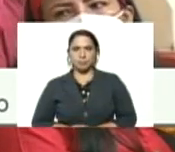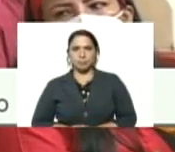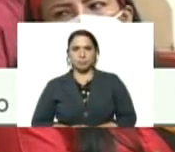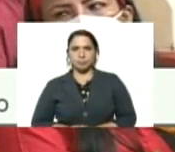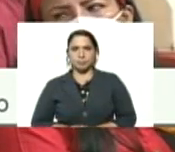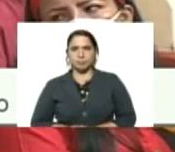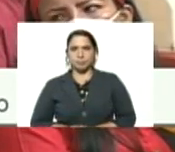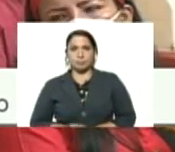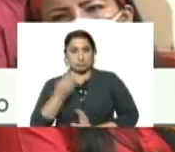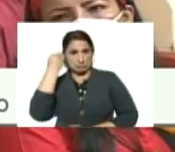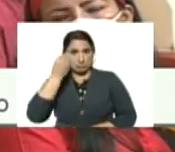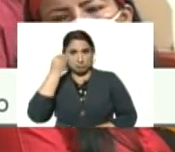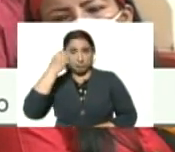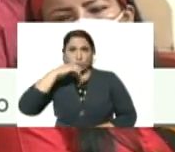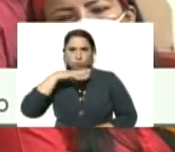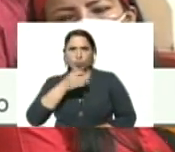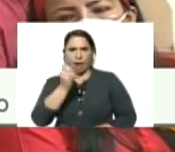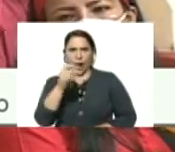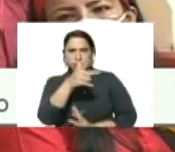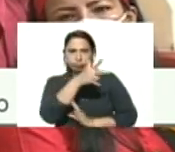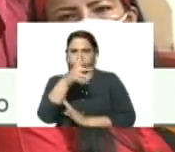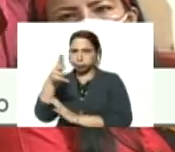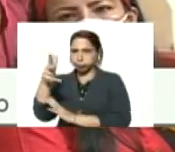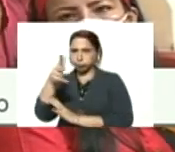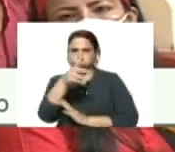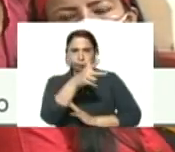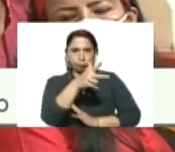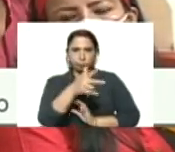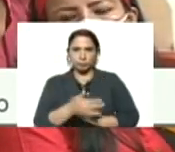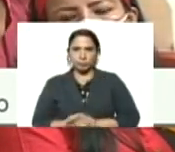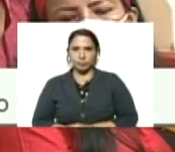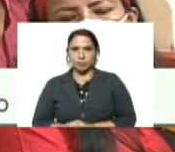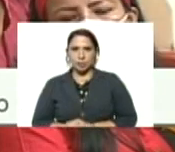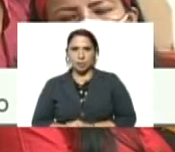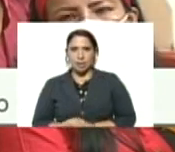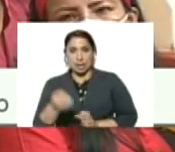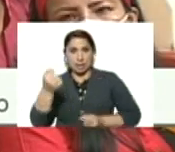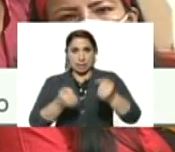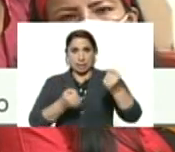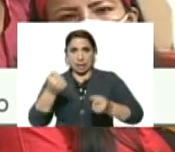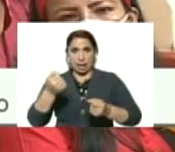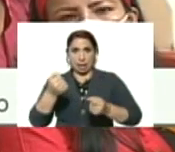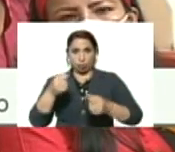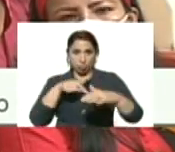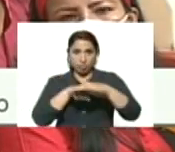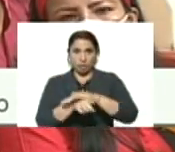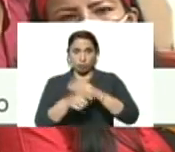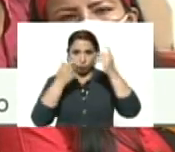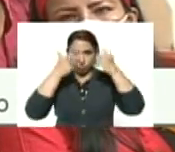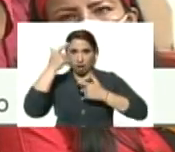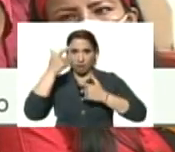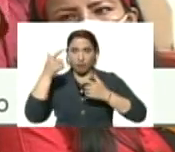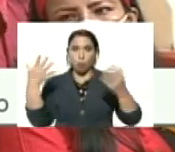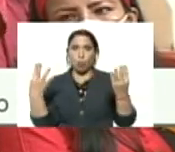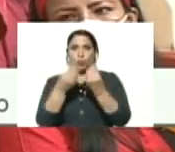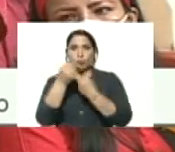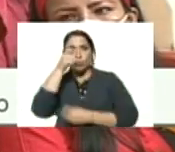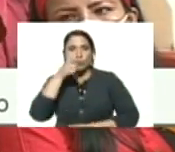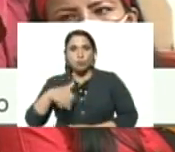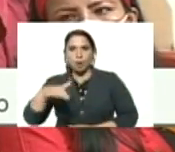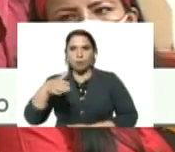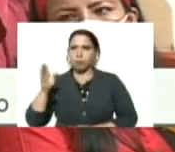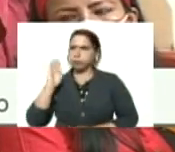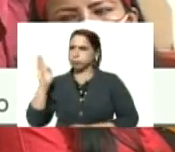yo creo que para la historia están las tomas. Iba el carro donde iba el comandante y su pueblo de ambos lados,